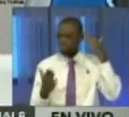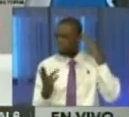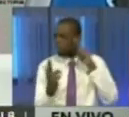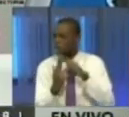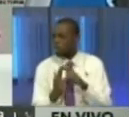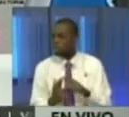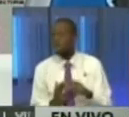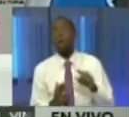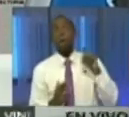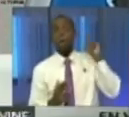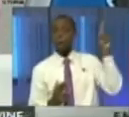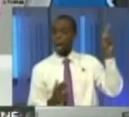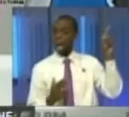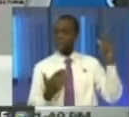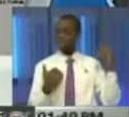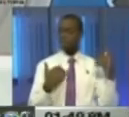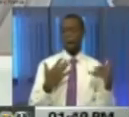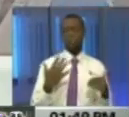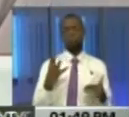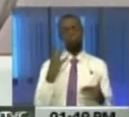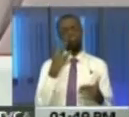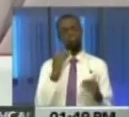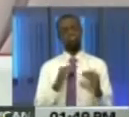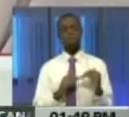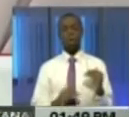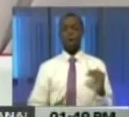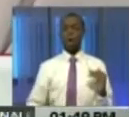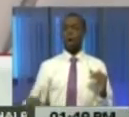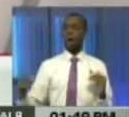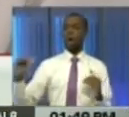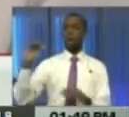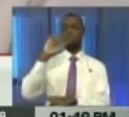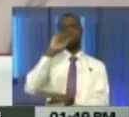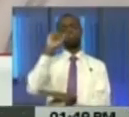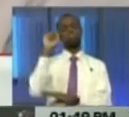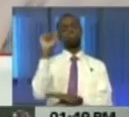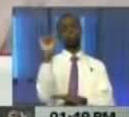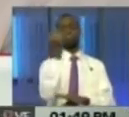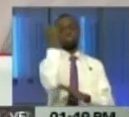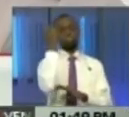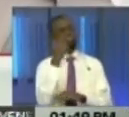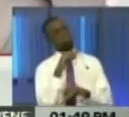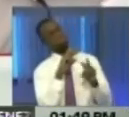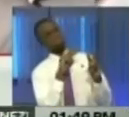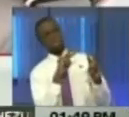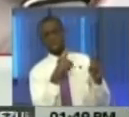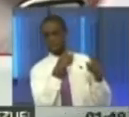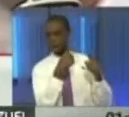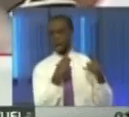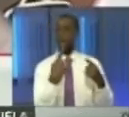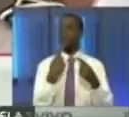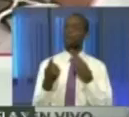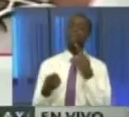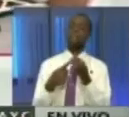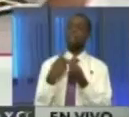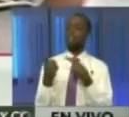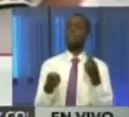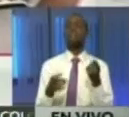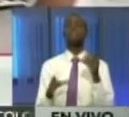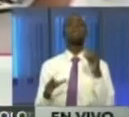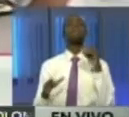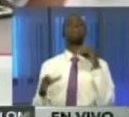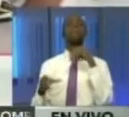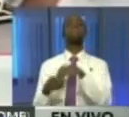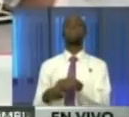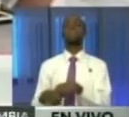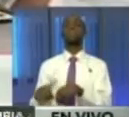moral supranacional para opinar sin límite sobre los asuntos internos de un